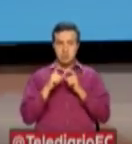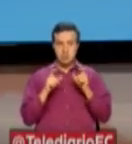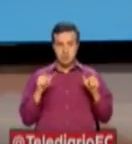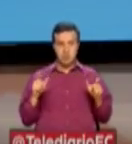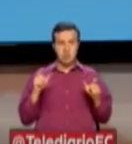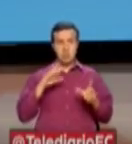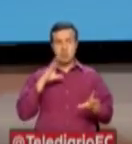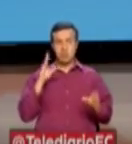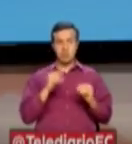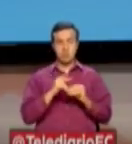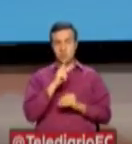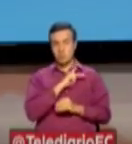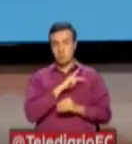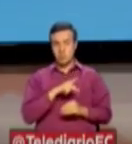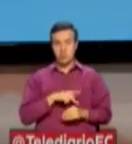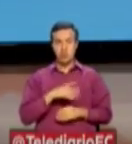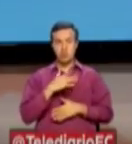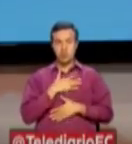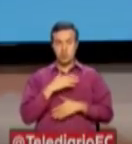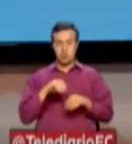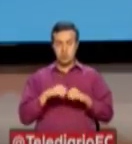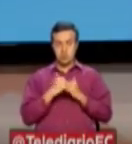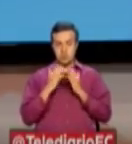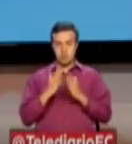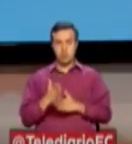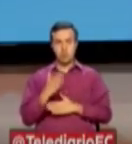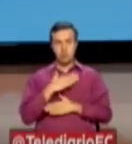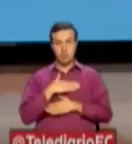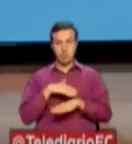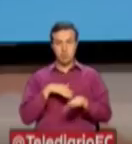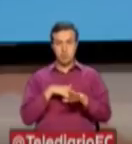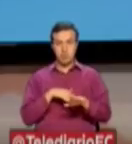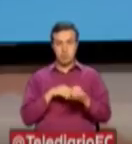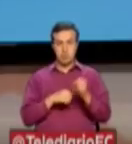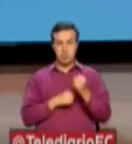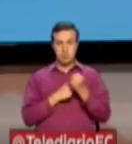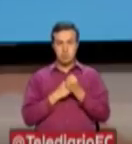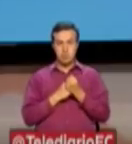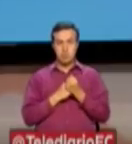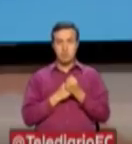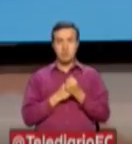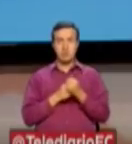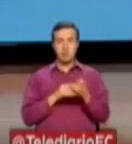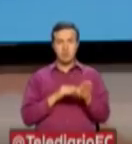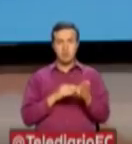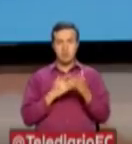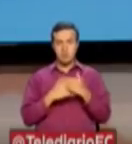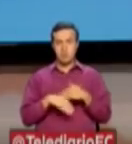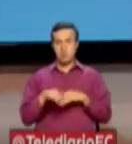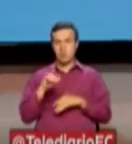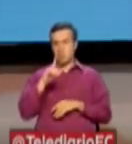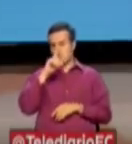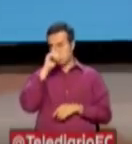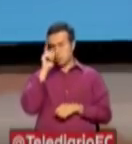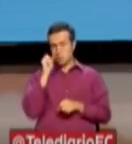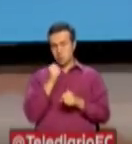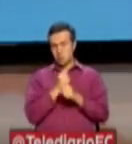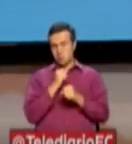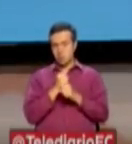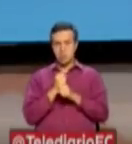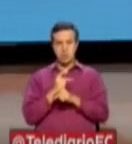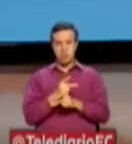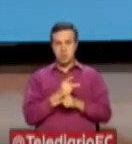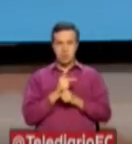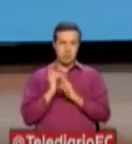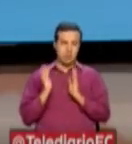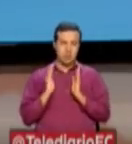nosotros personalmente como legislador yo respaldo y lo digo públicamente respaldo frontalmente el trabajo del consejo de participación